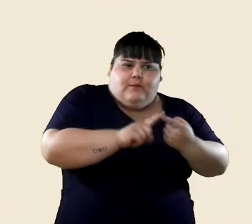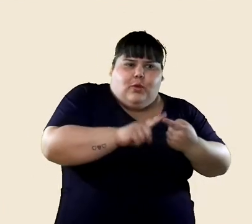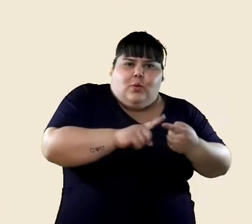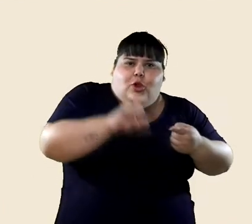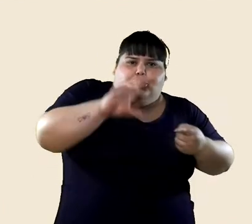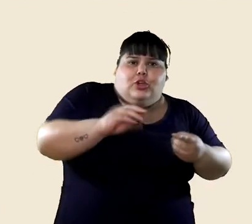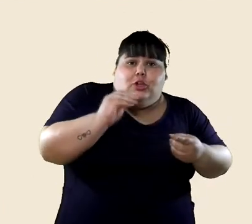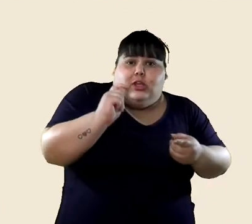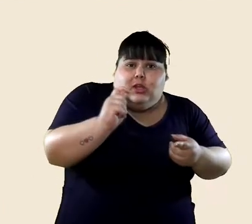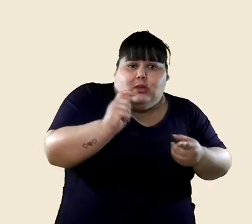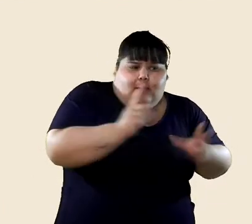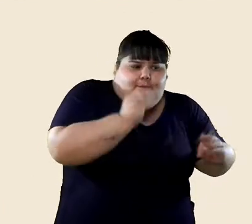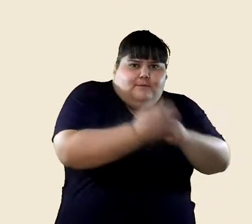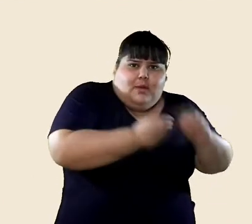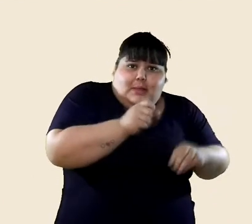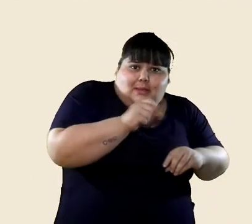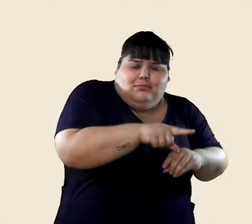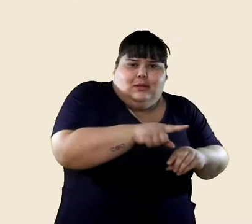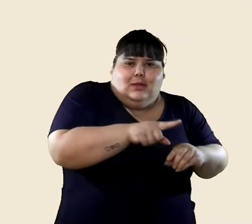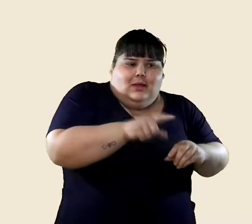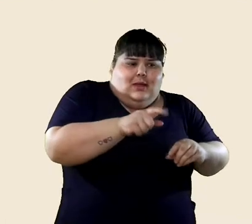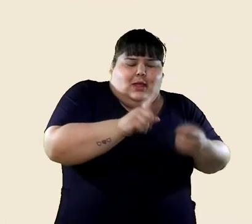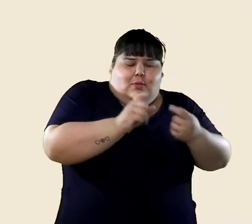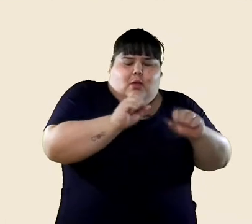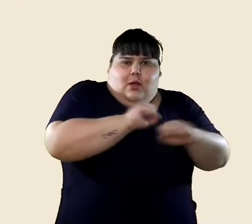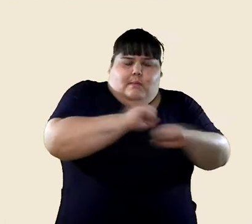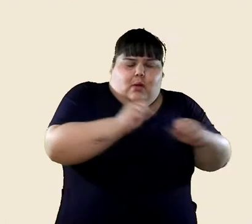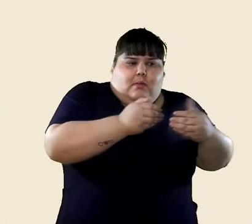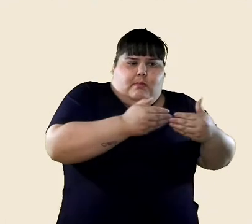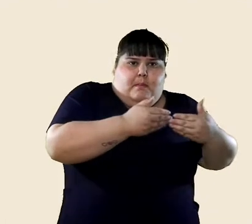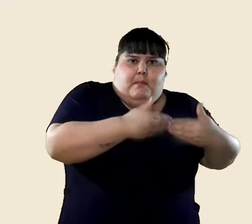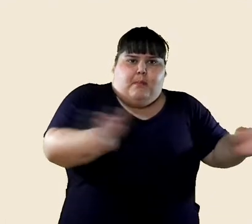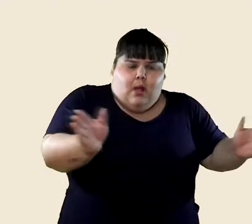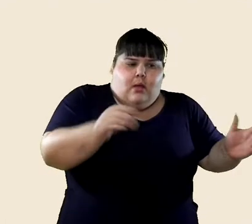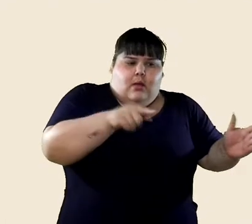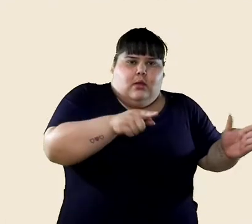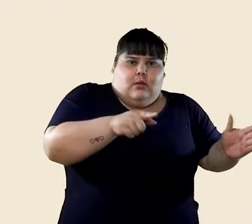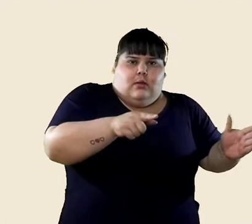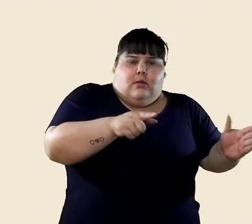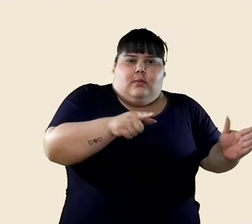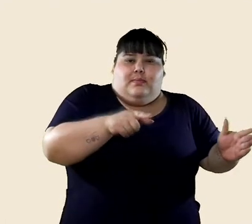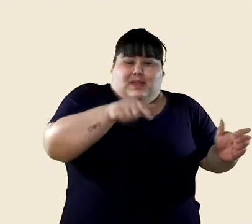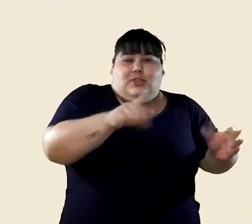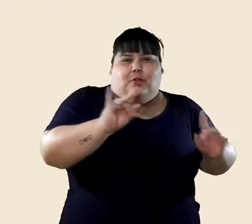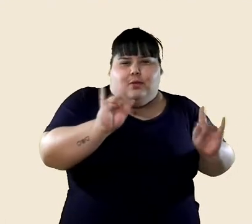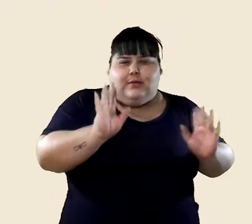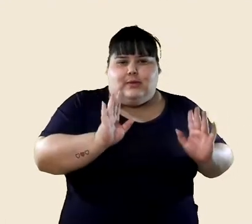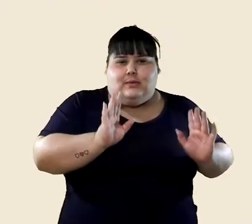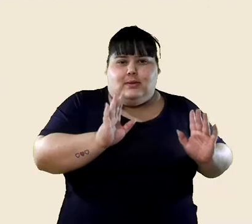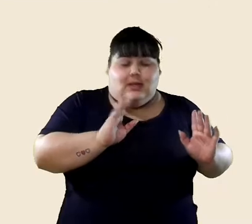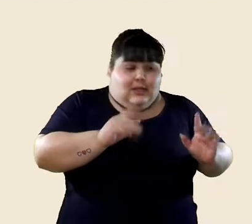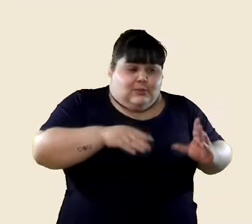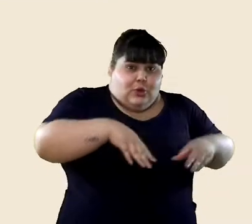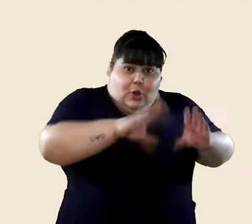básico familiar, y entonces abrir de golpe todo eso cuesta muchísimo. Entonces, todo eso hay que ir